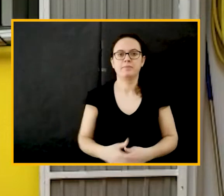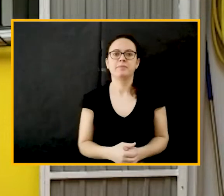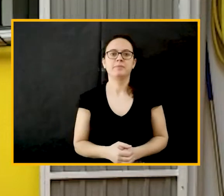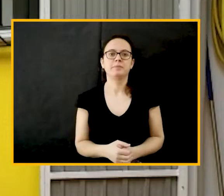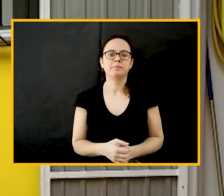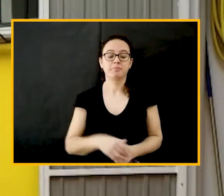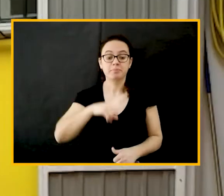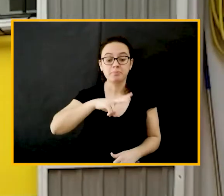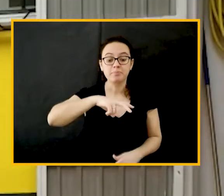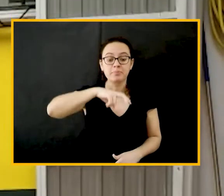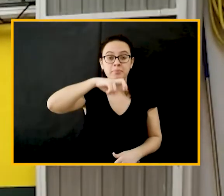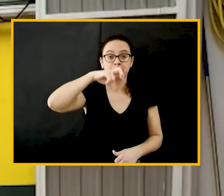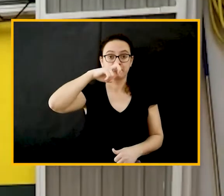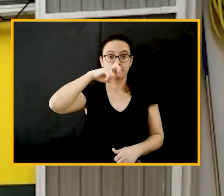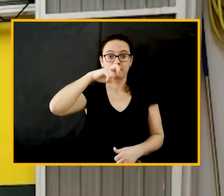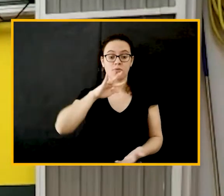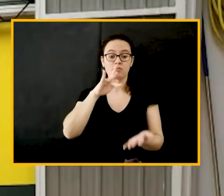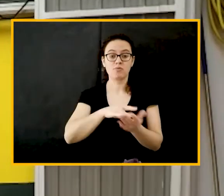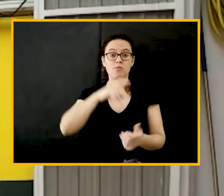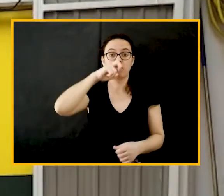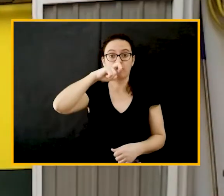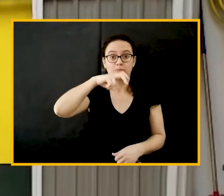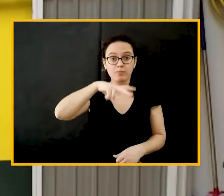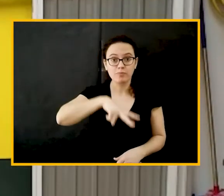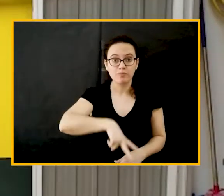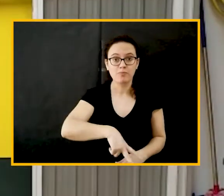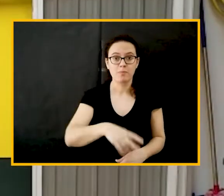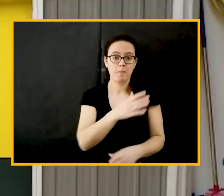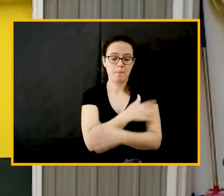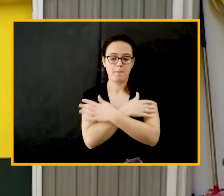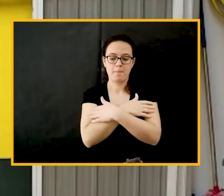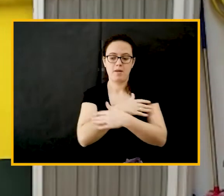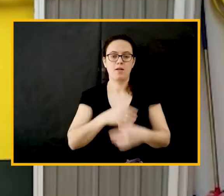Cogemos aire y cuando lo soltamos, subimos los brazos.